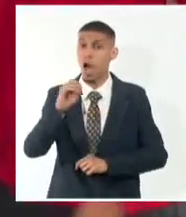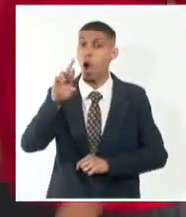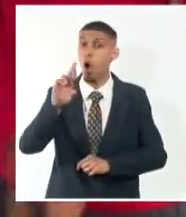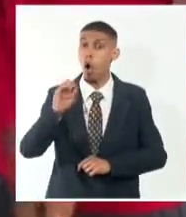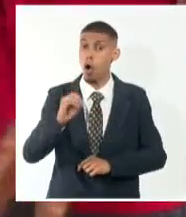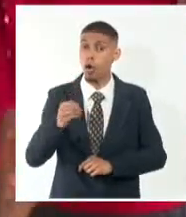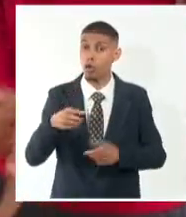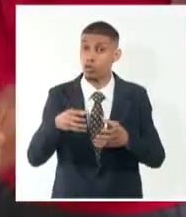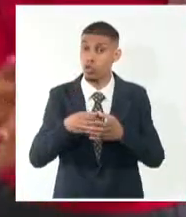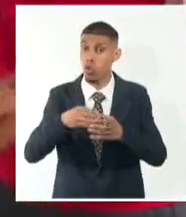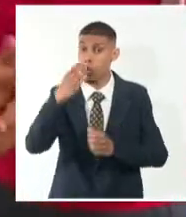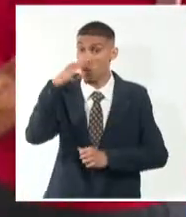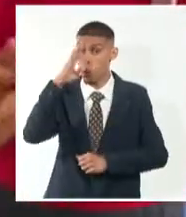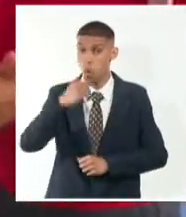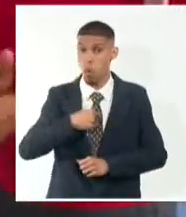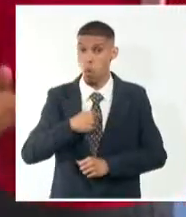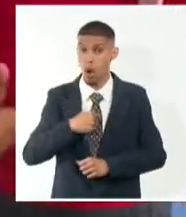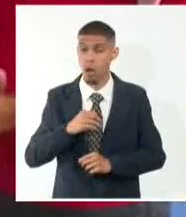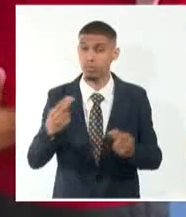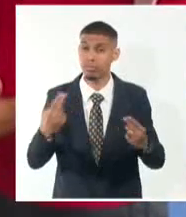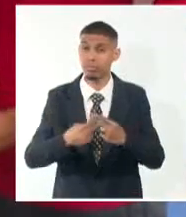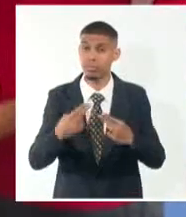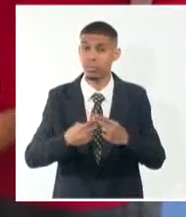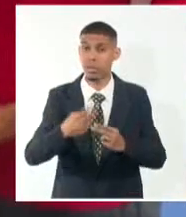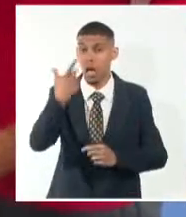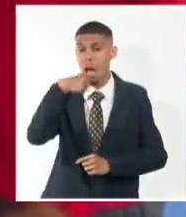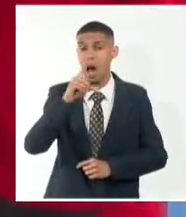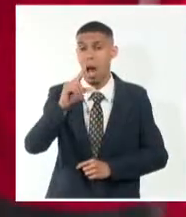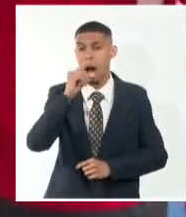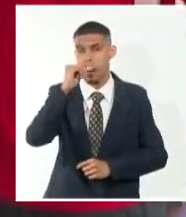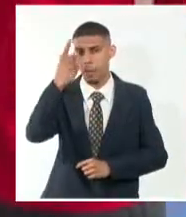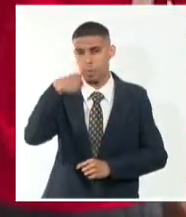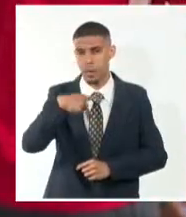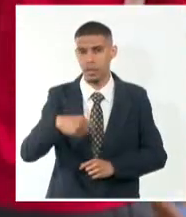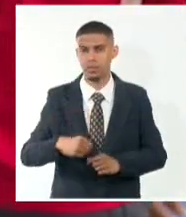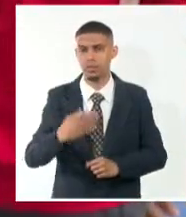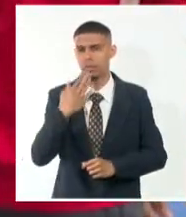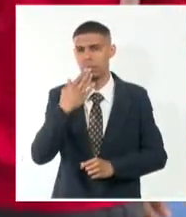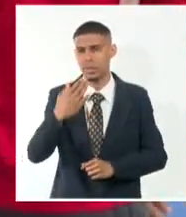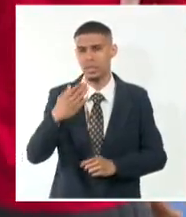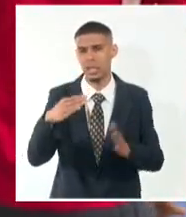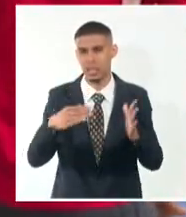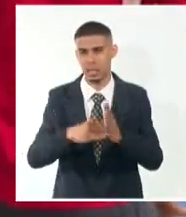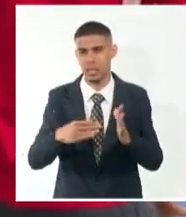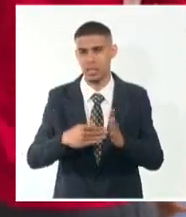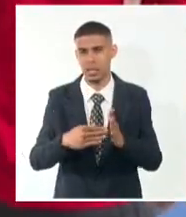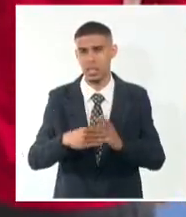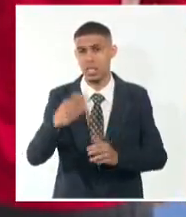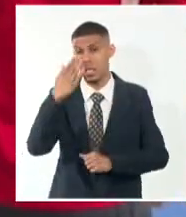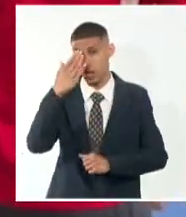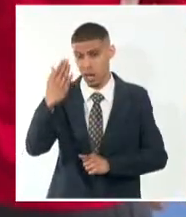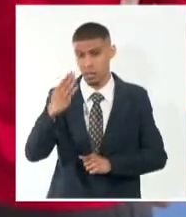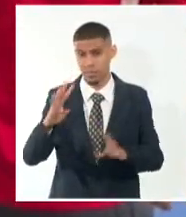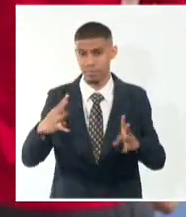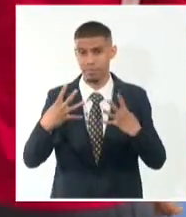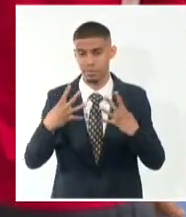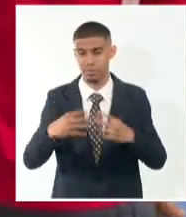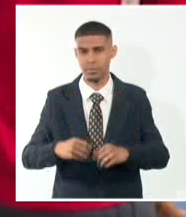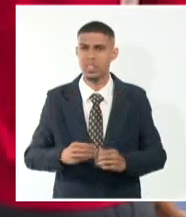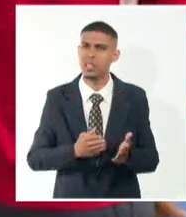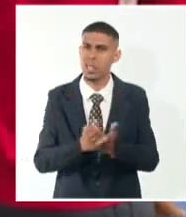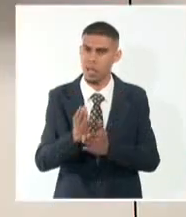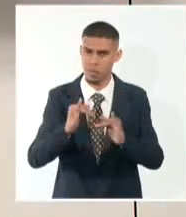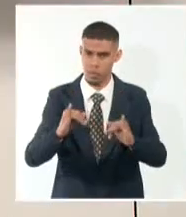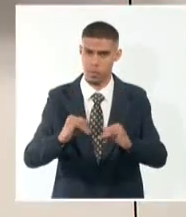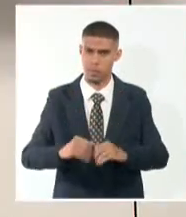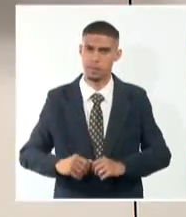la delegación cubana en estos quintos Juegos del ALBA. Muchísimas gracias por la sintonía y seguimos